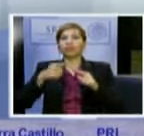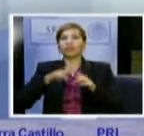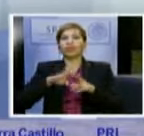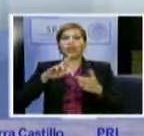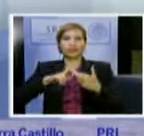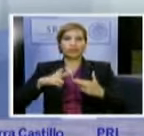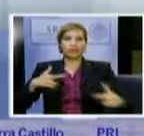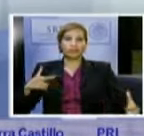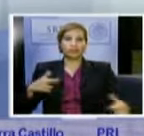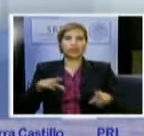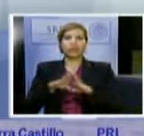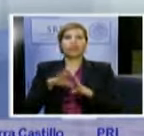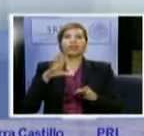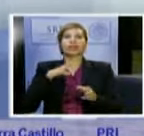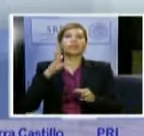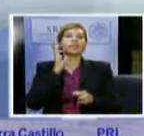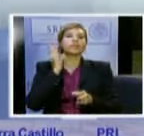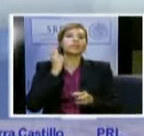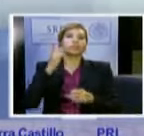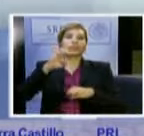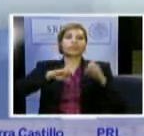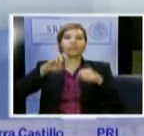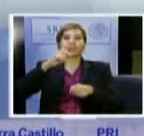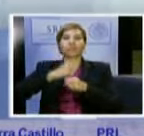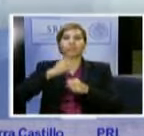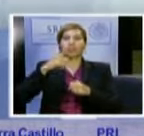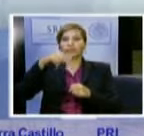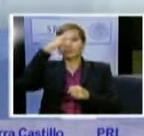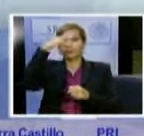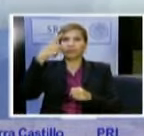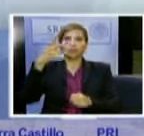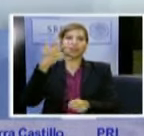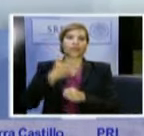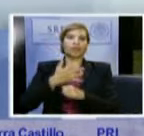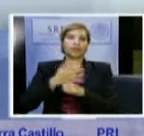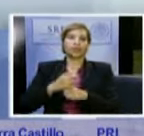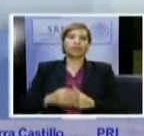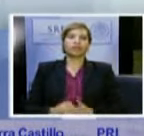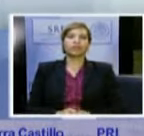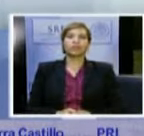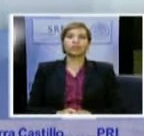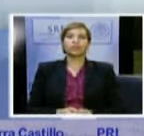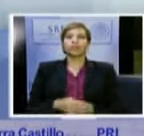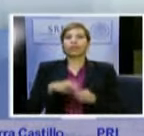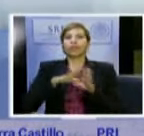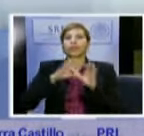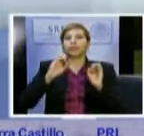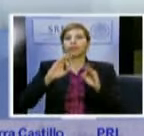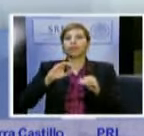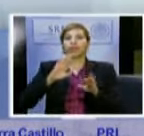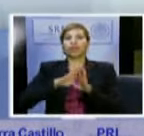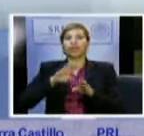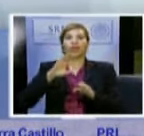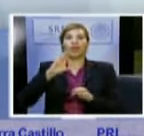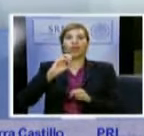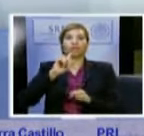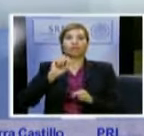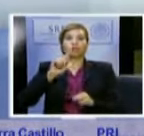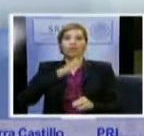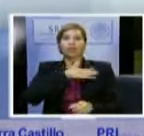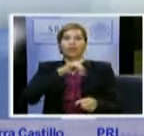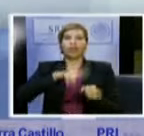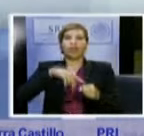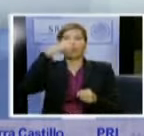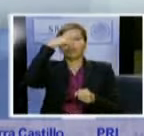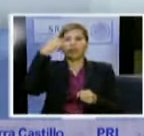relaciones con el Congreso de la Embajada de México en Estados Unidos, cónsul general de México en Chicago,